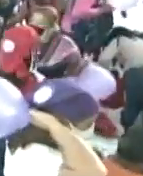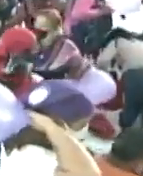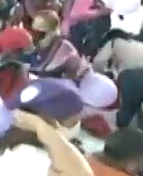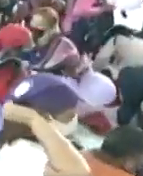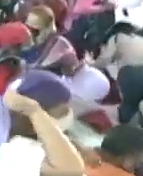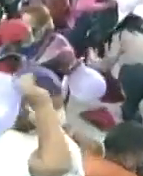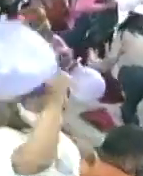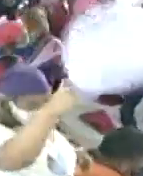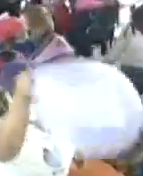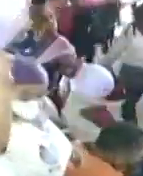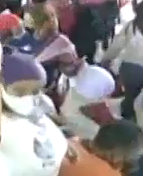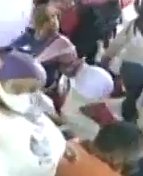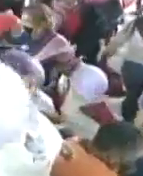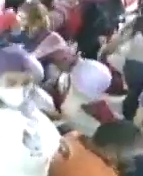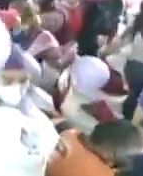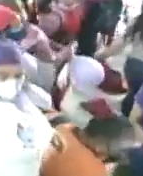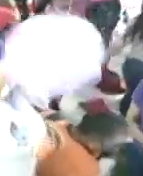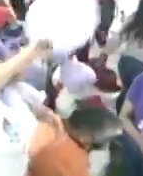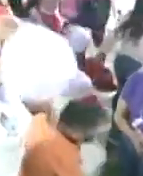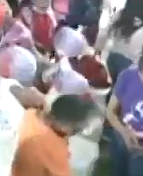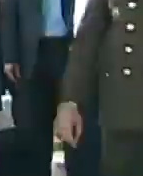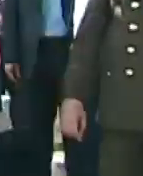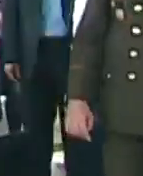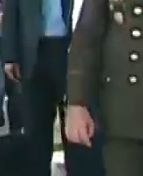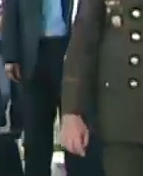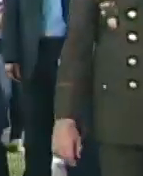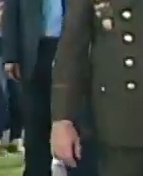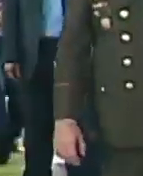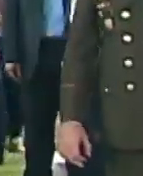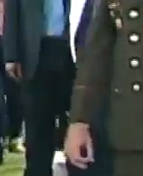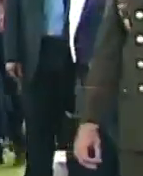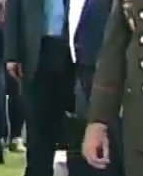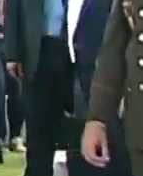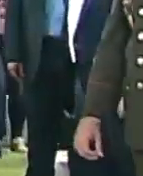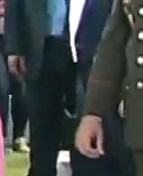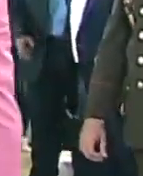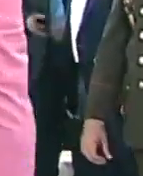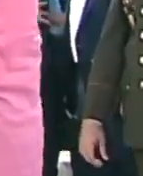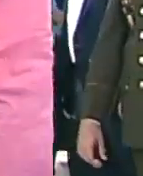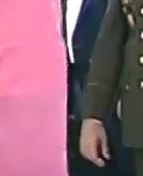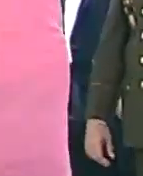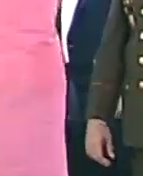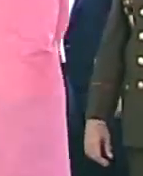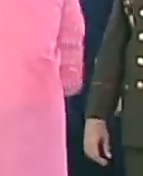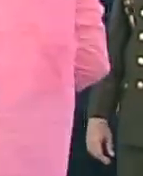Tú eres quien tiene la culpa. Se te están...